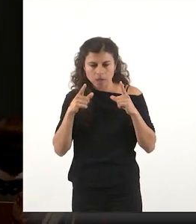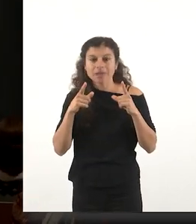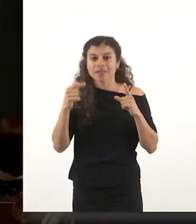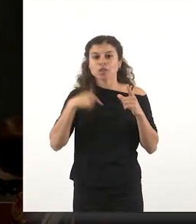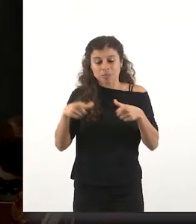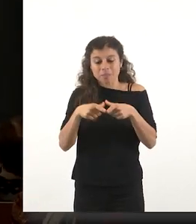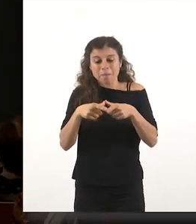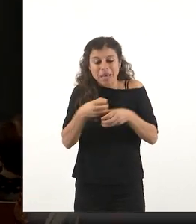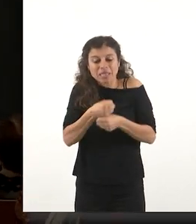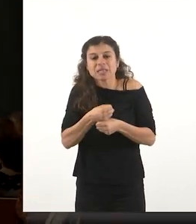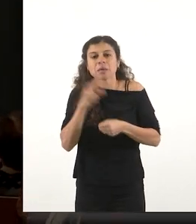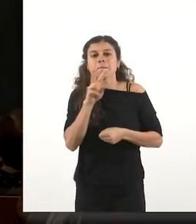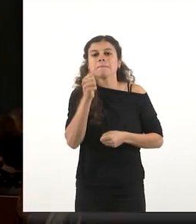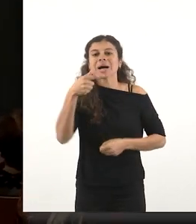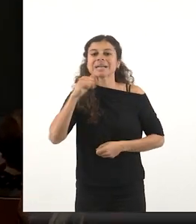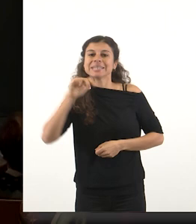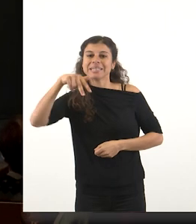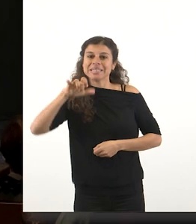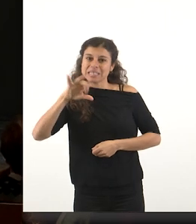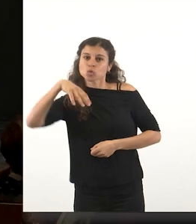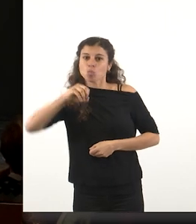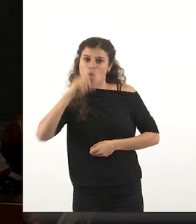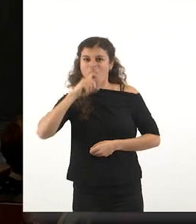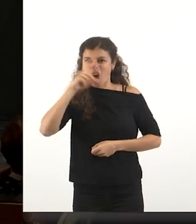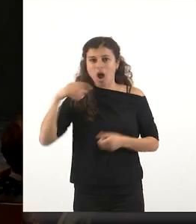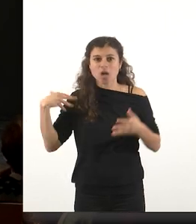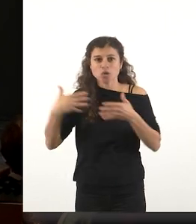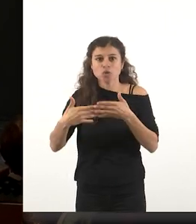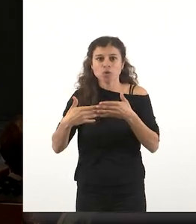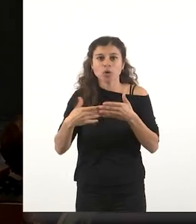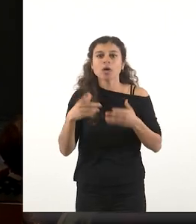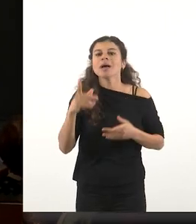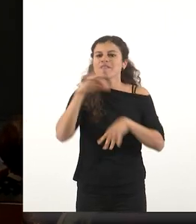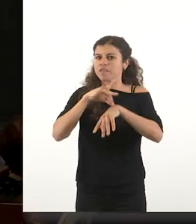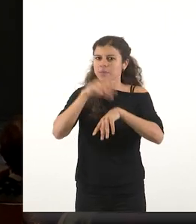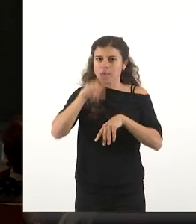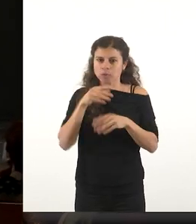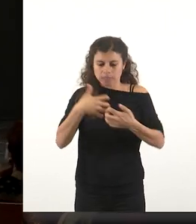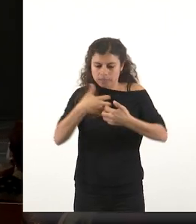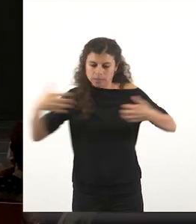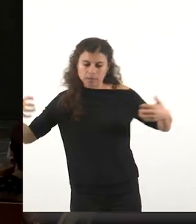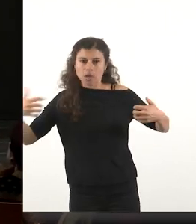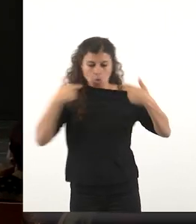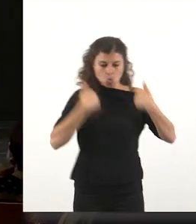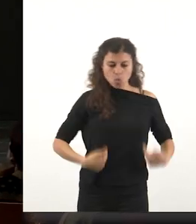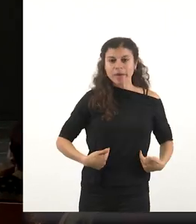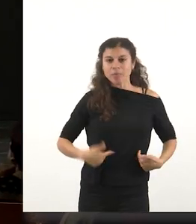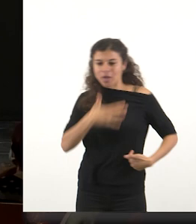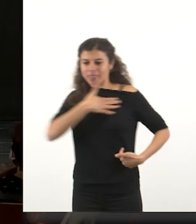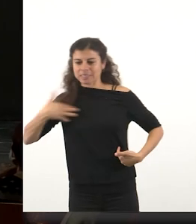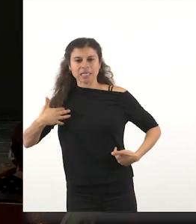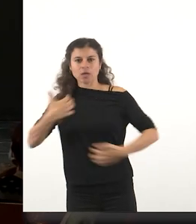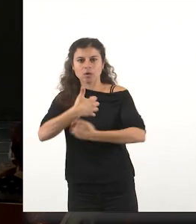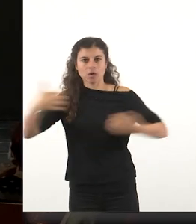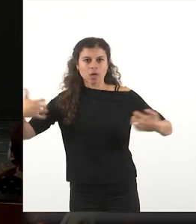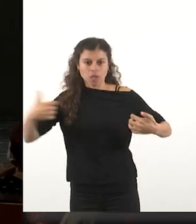vida. Vaginismo no es ninguna enfermedad, ¿eh? Es una disociación entre el cuerpo y el deseo. Que de repente yo quería mi cuerpo tomar, es que yo no lo podía, se cerraba.